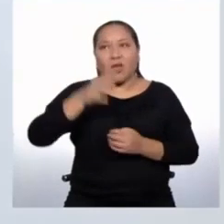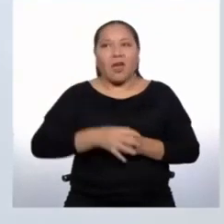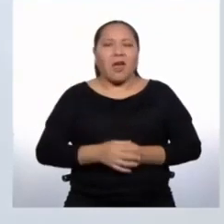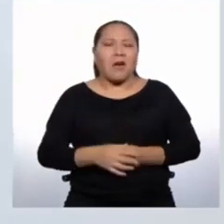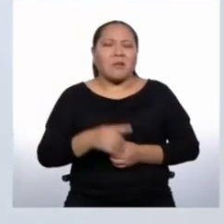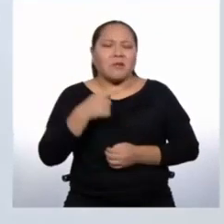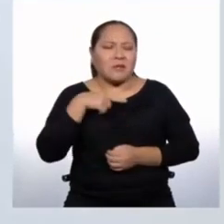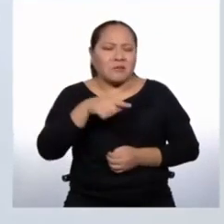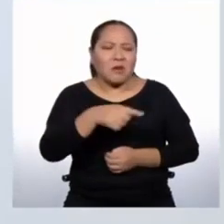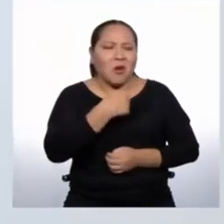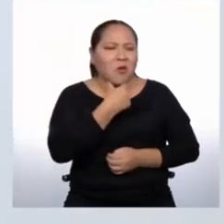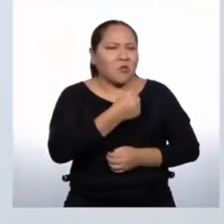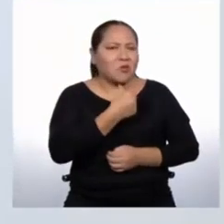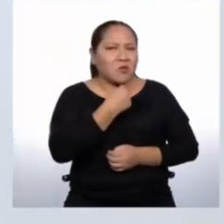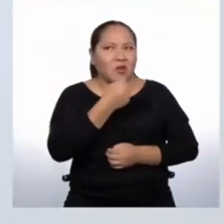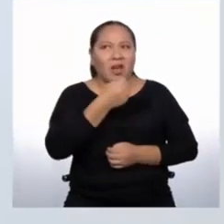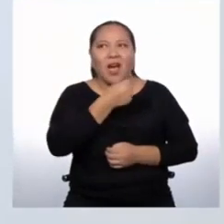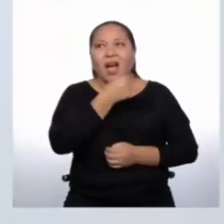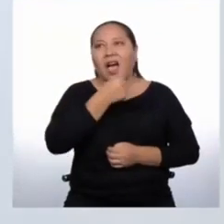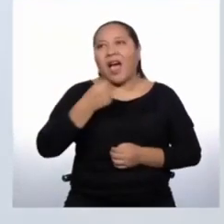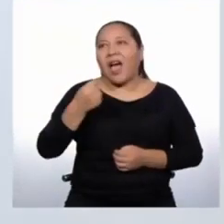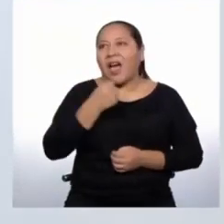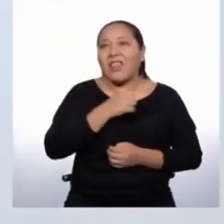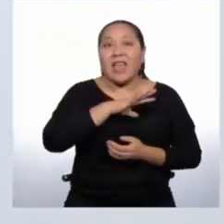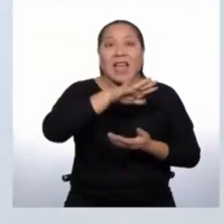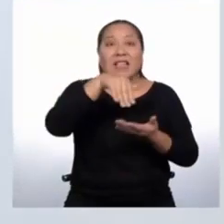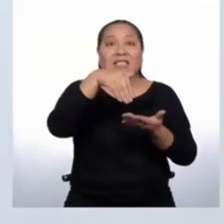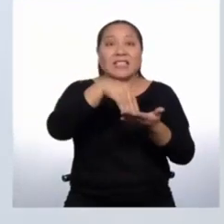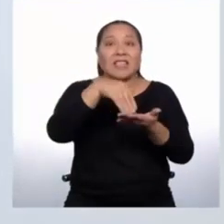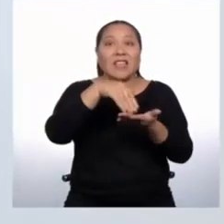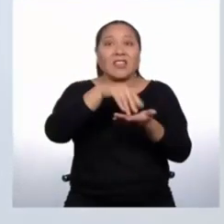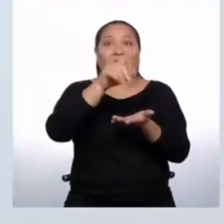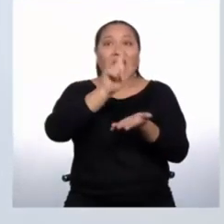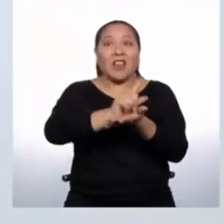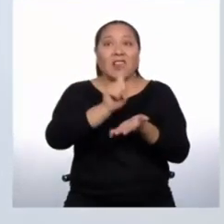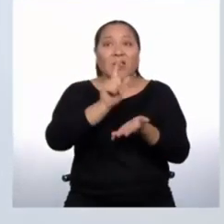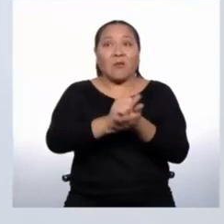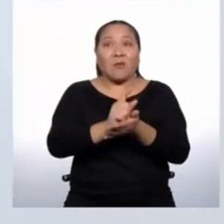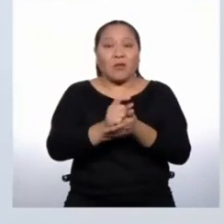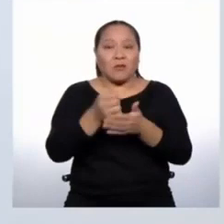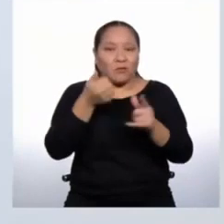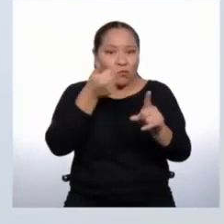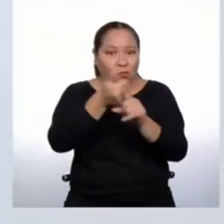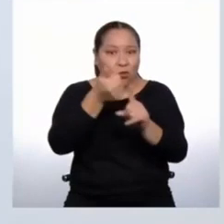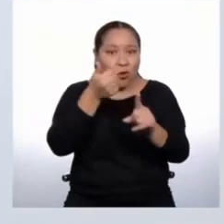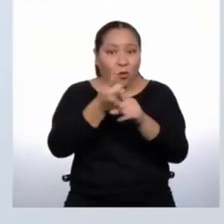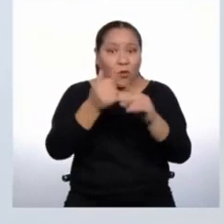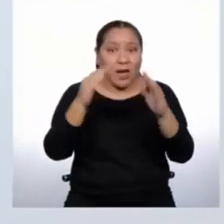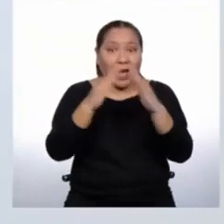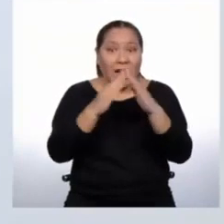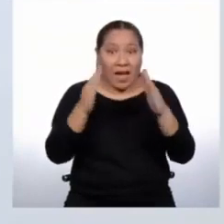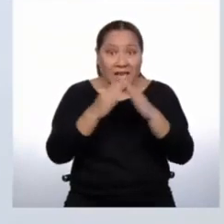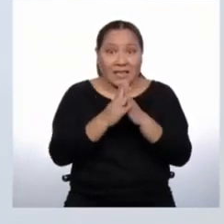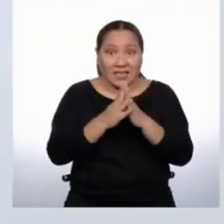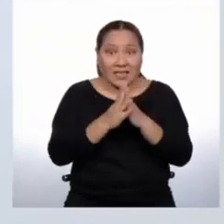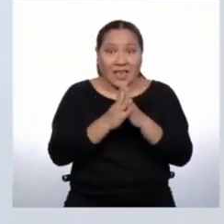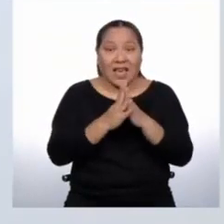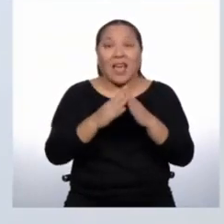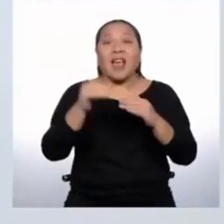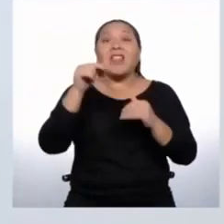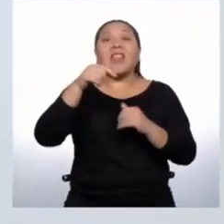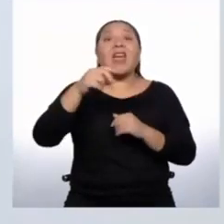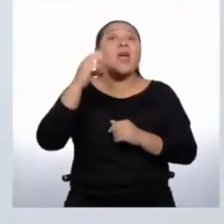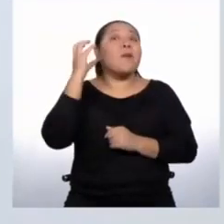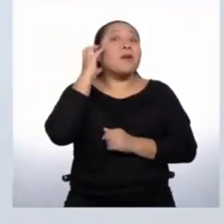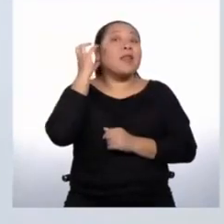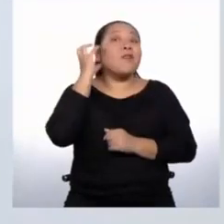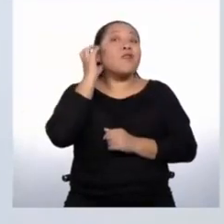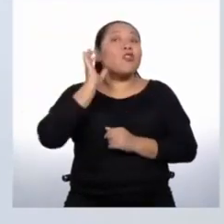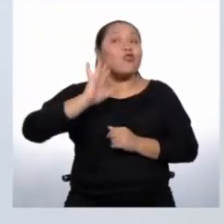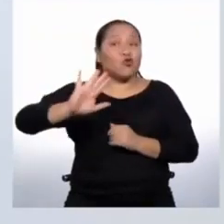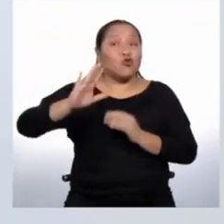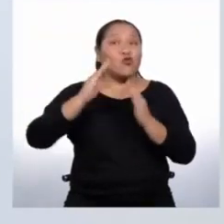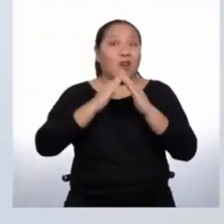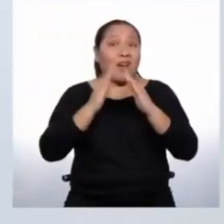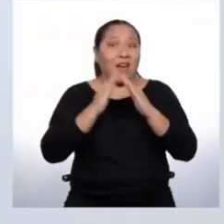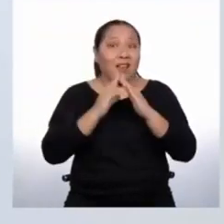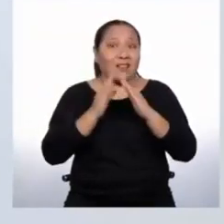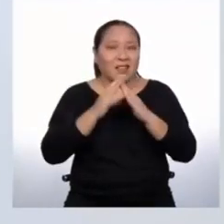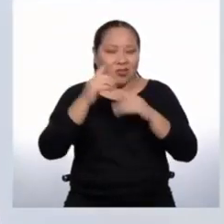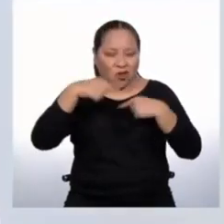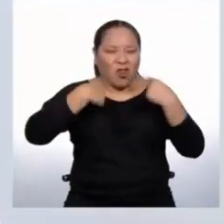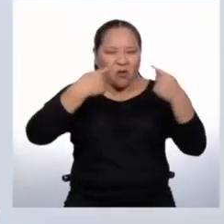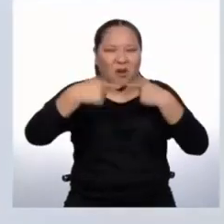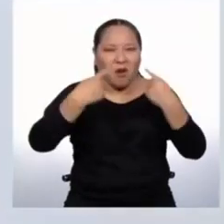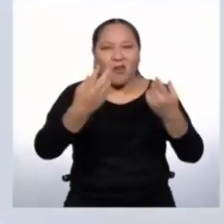Canta, a algunas casonas del centro de Lima y a la misma casa de Ricardo Palma en Miraflores y a otros lugares más que no les voy a contar para que sean